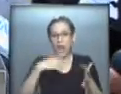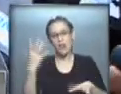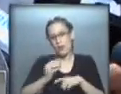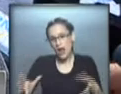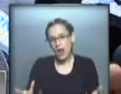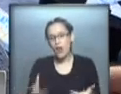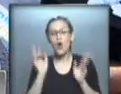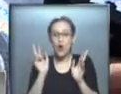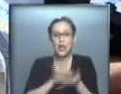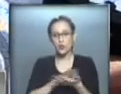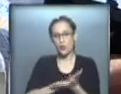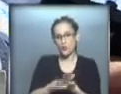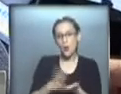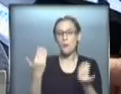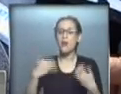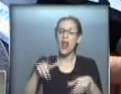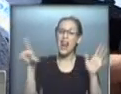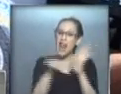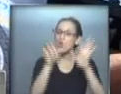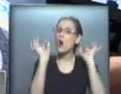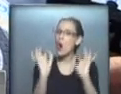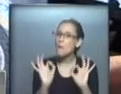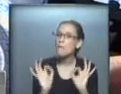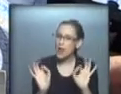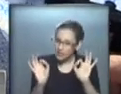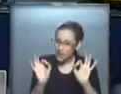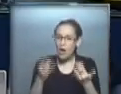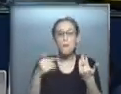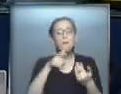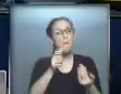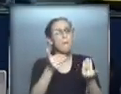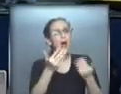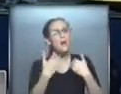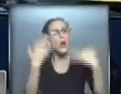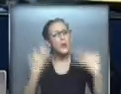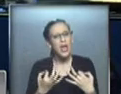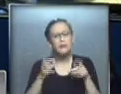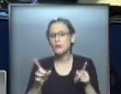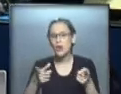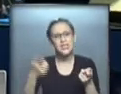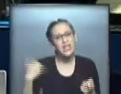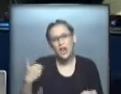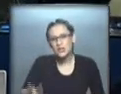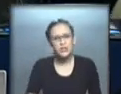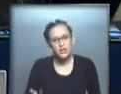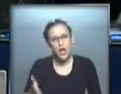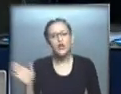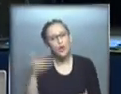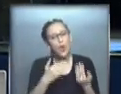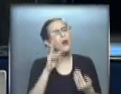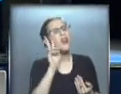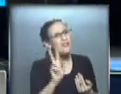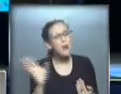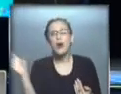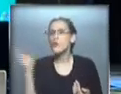resuelva que podamos aplicar la ley y que la democratización de la palabra se pueda profundizar qué es lo que necesita la argentina para que estén todas las voces las que nos